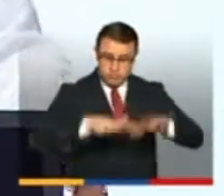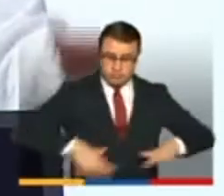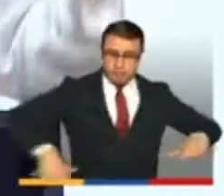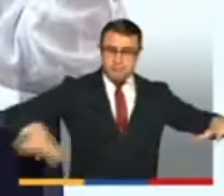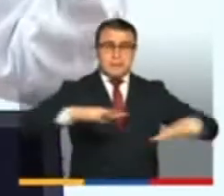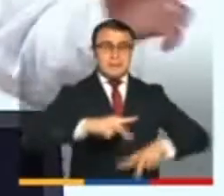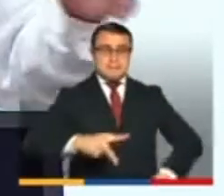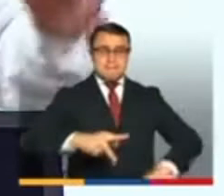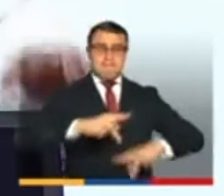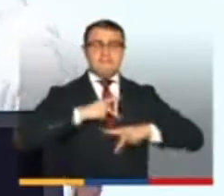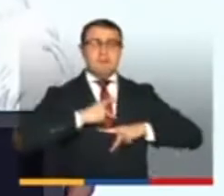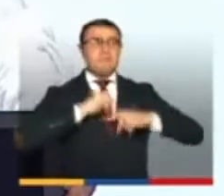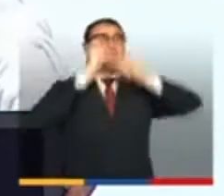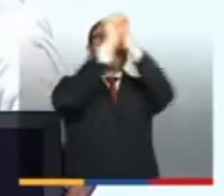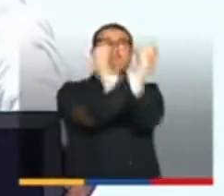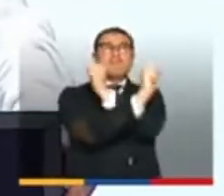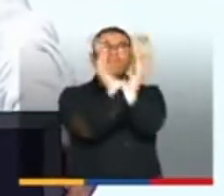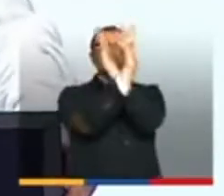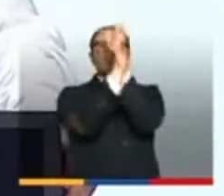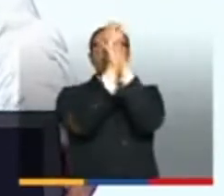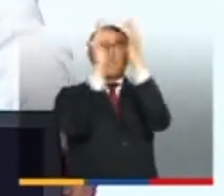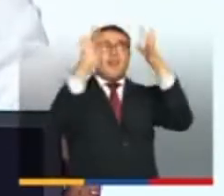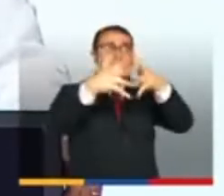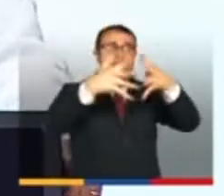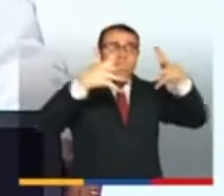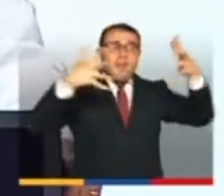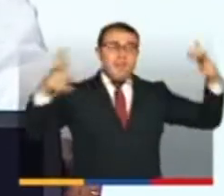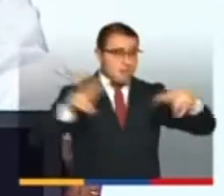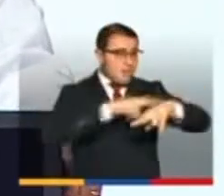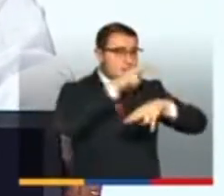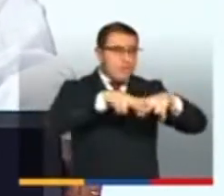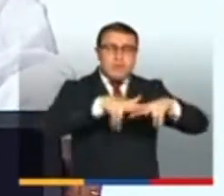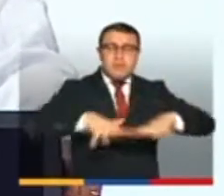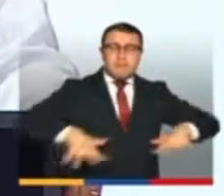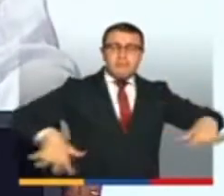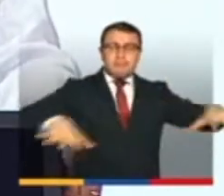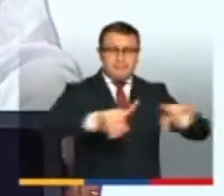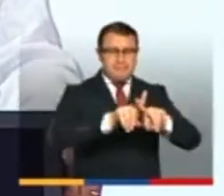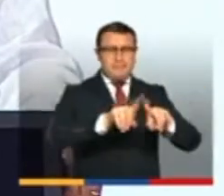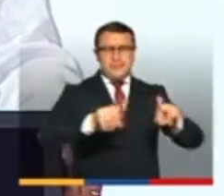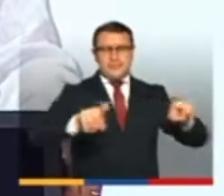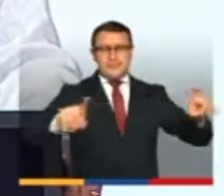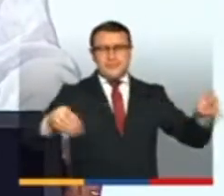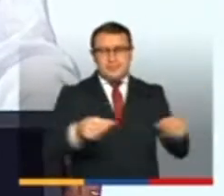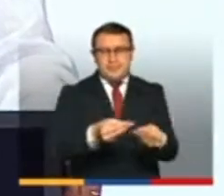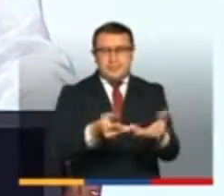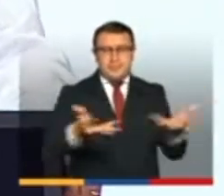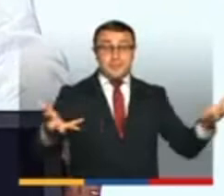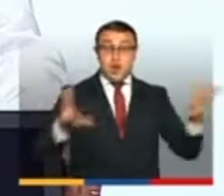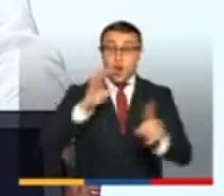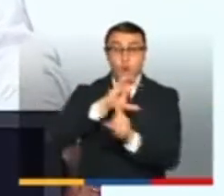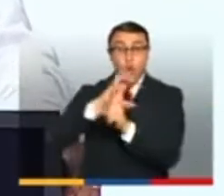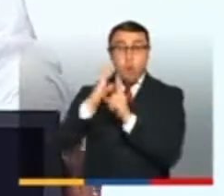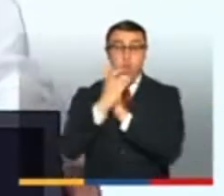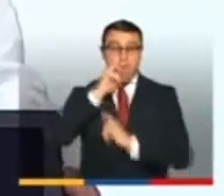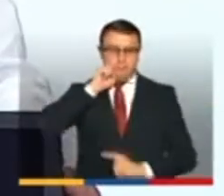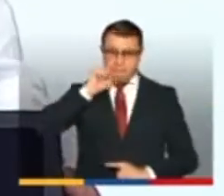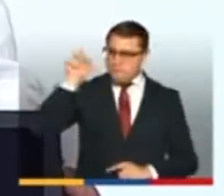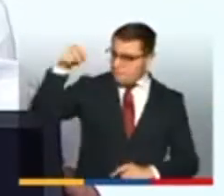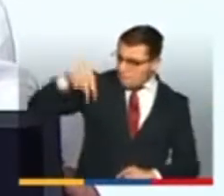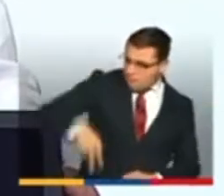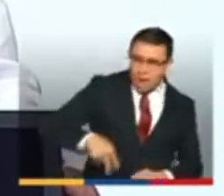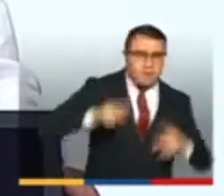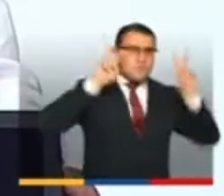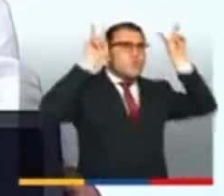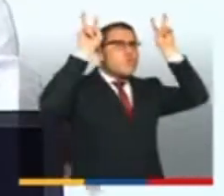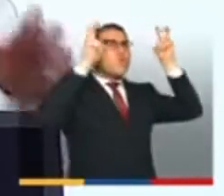nuestra selva nuestra biodiversidad nuestras culturas humanas nuestro conocimiento